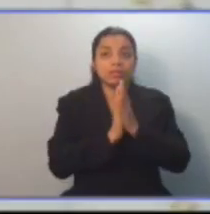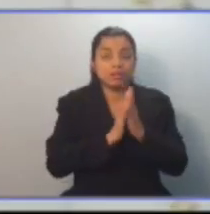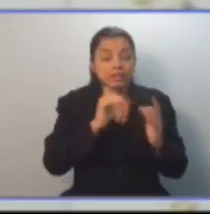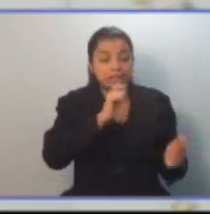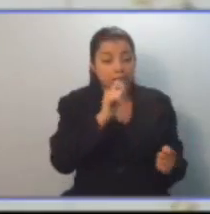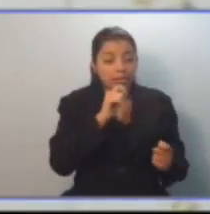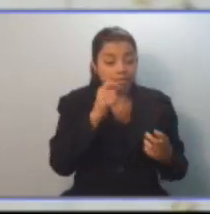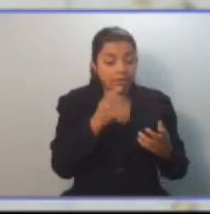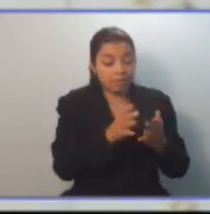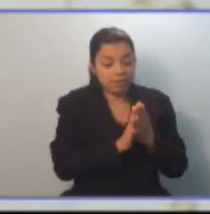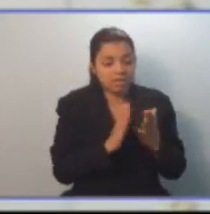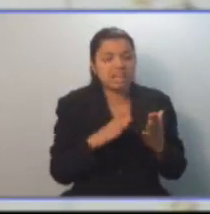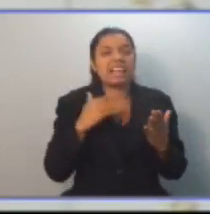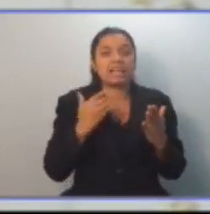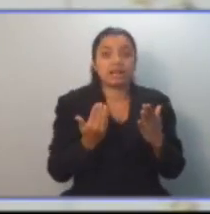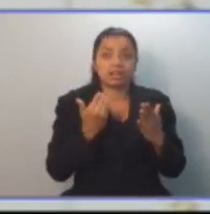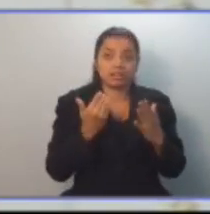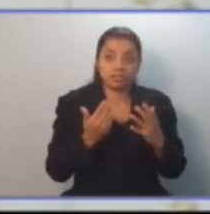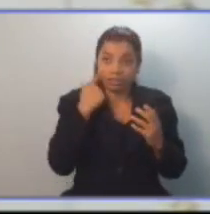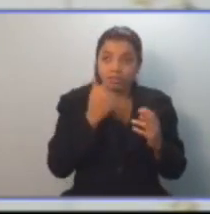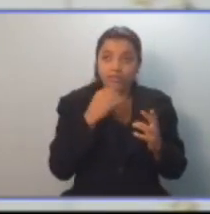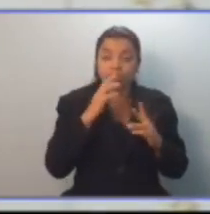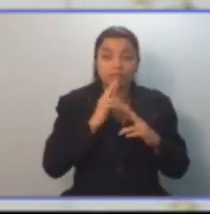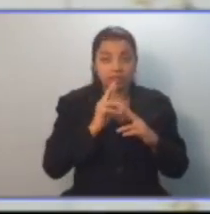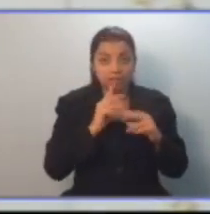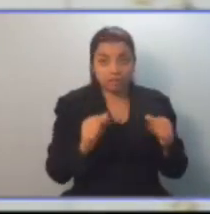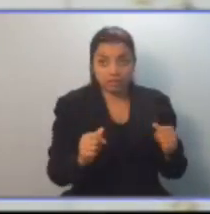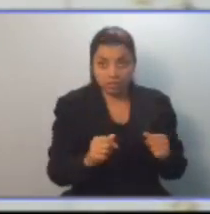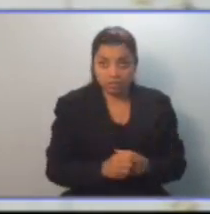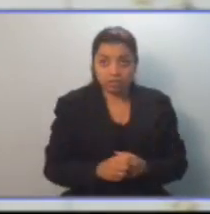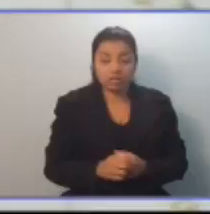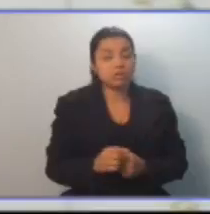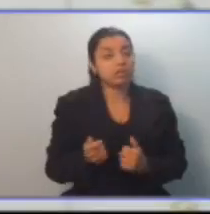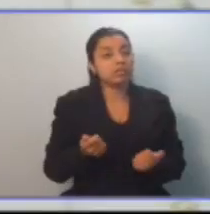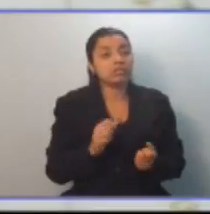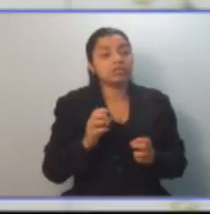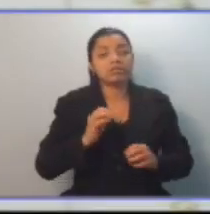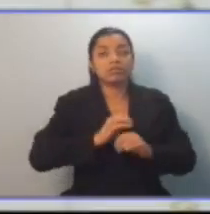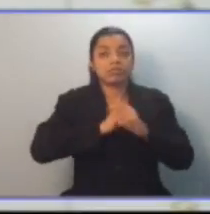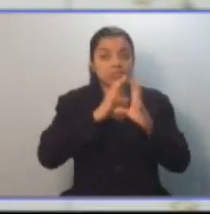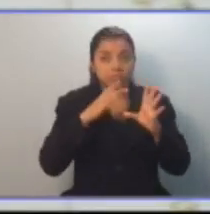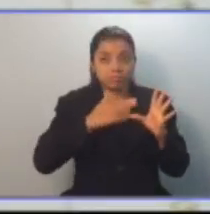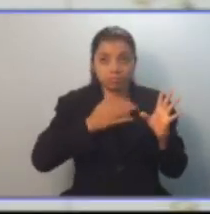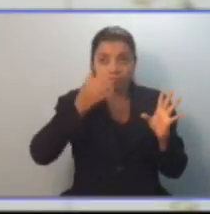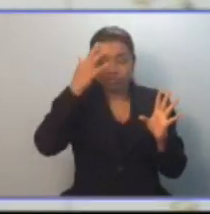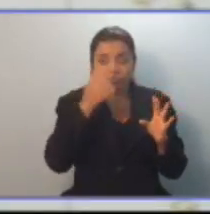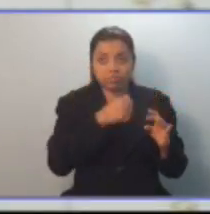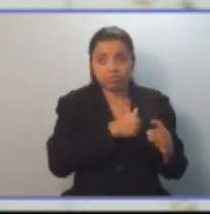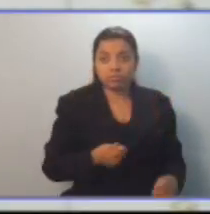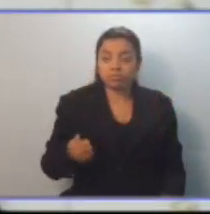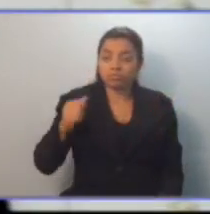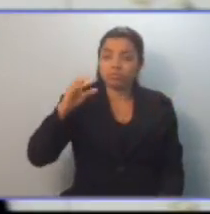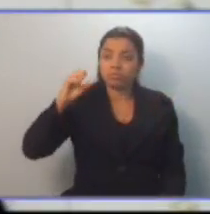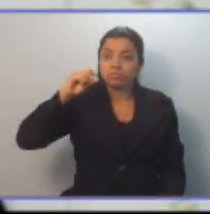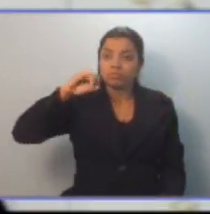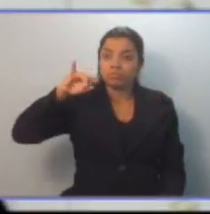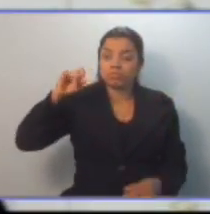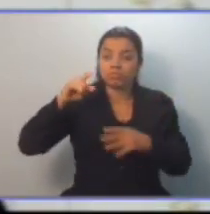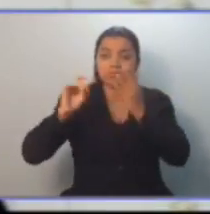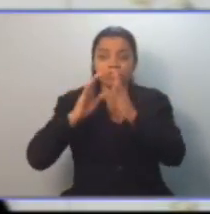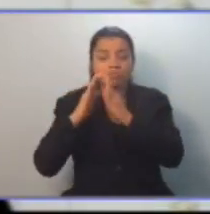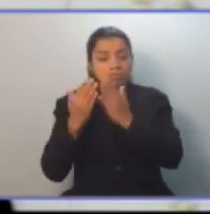de inconstitucionalidad o de amparo y ver lo que resolvió. Definitivamente que yo creo que la Sala de lo Constitucional, el estatuto